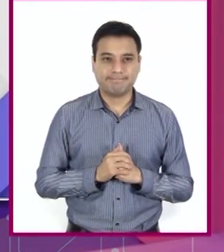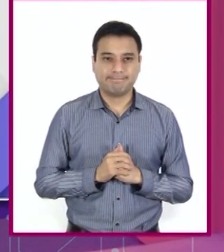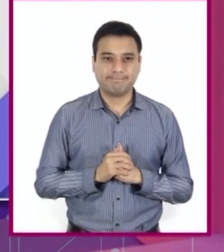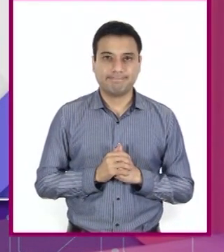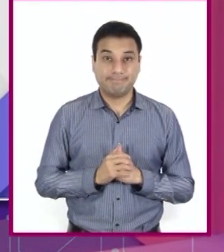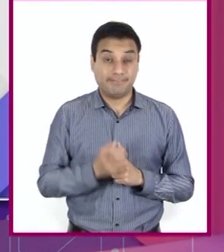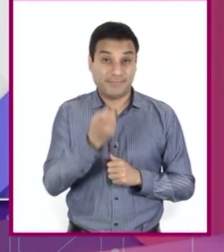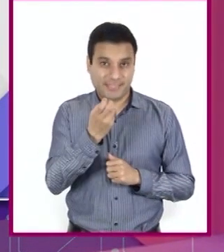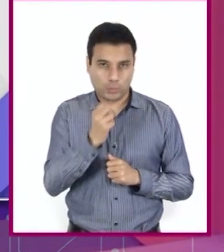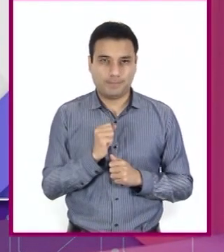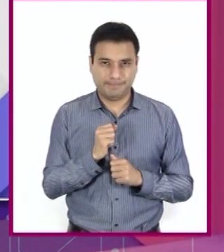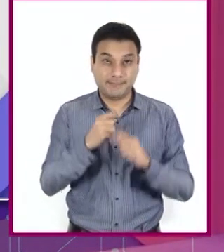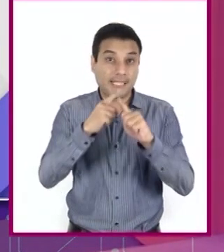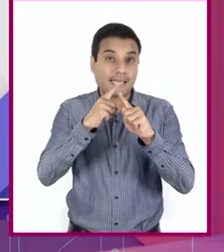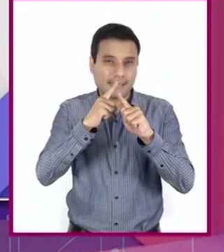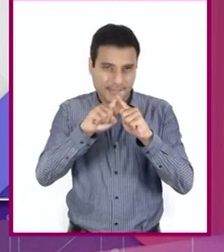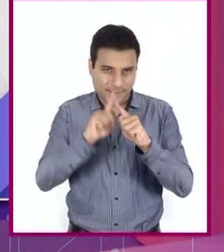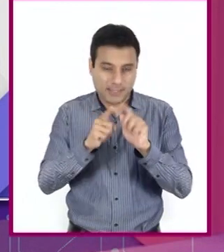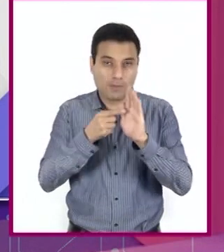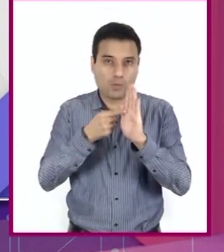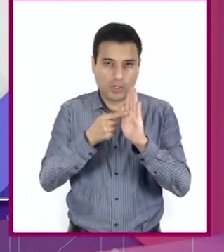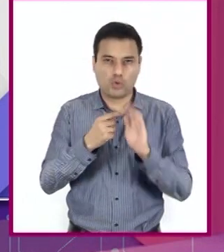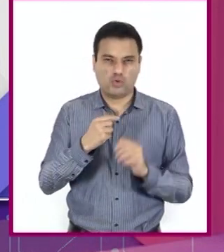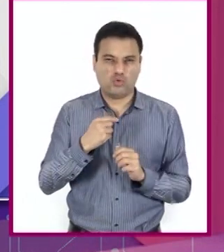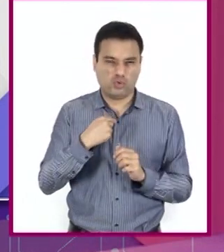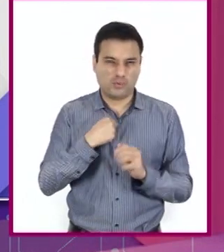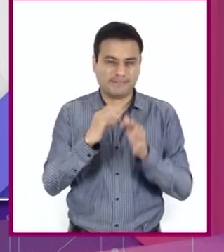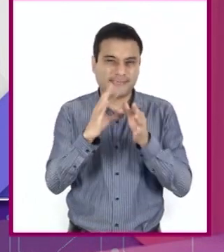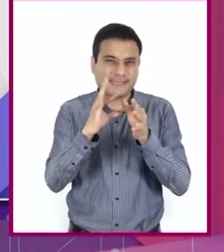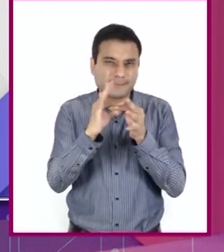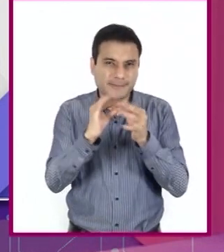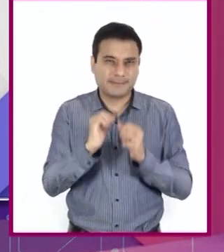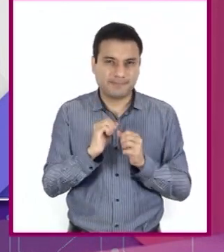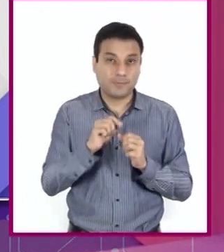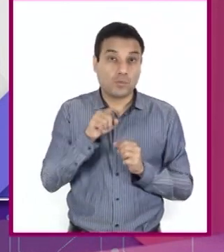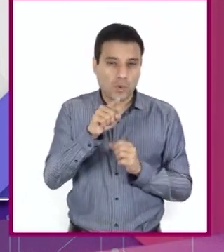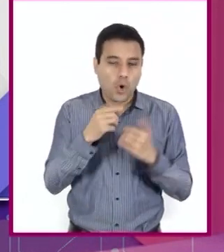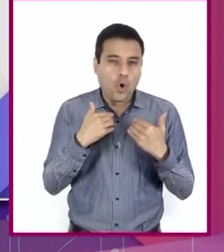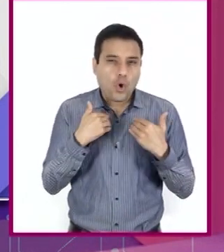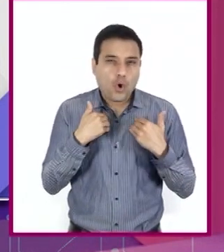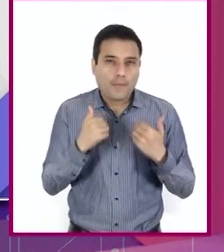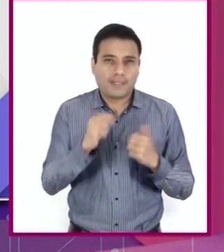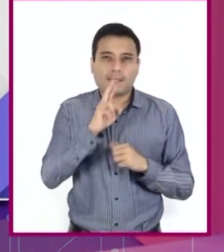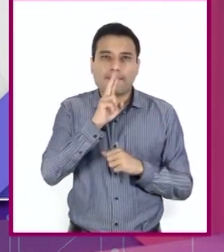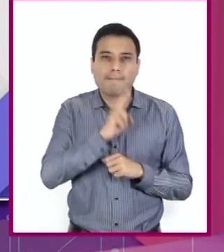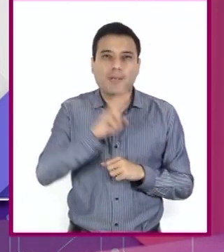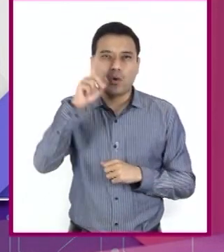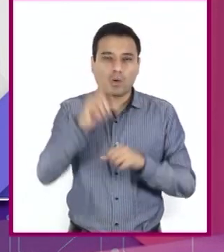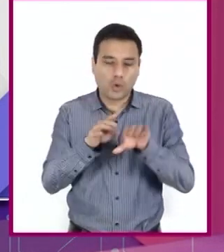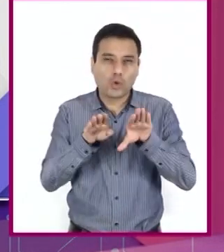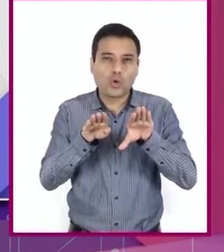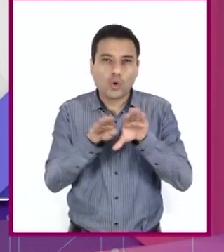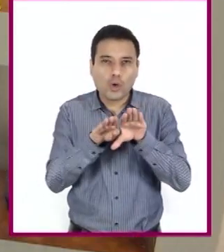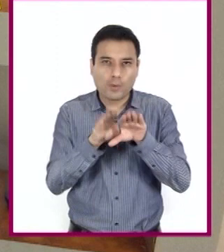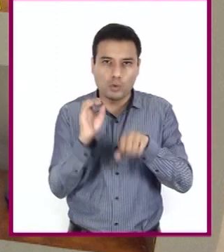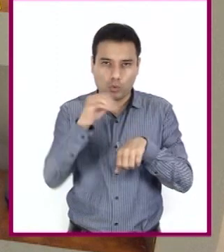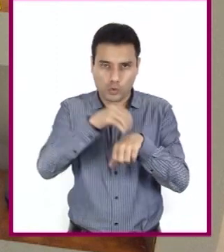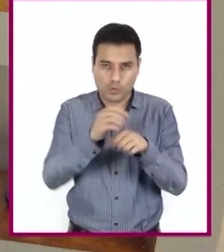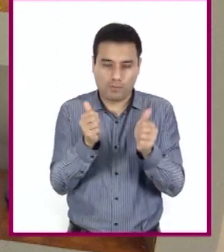manera integrada los diferentes modelos y las representaciones para comprender mejor la formación de compuestos iónicos y